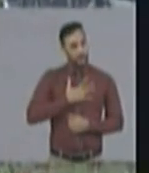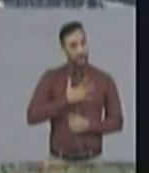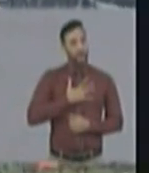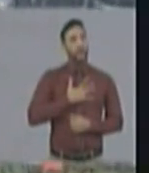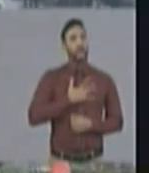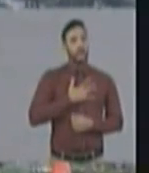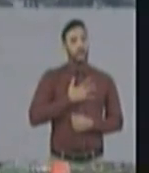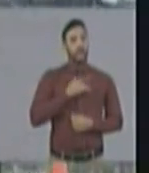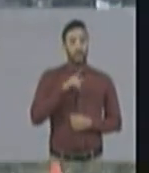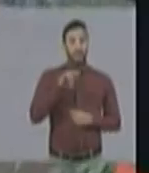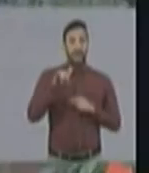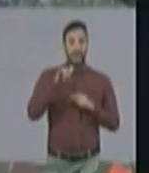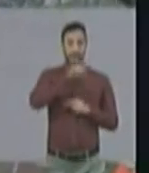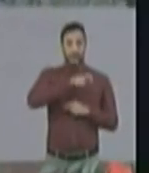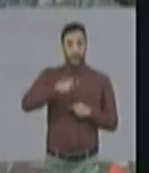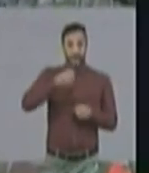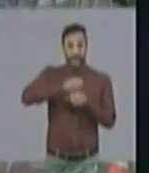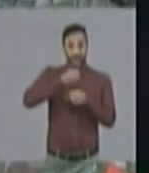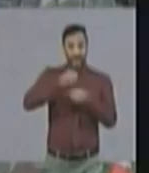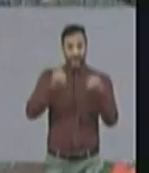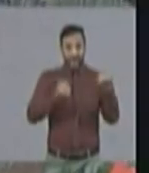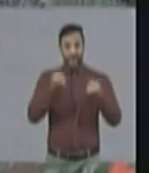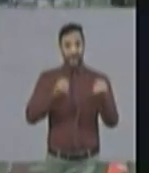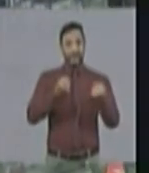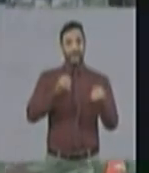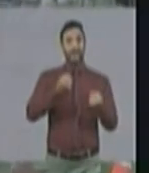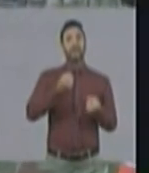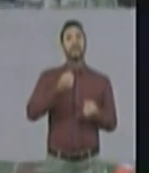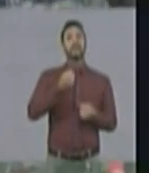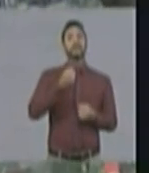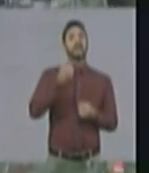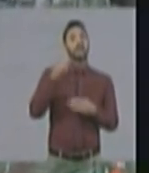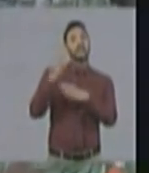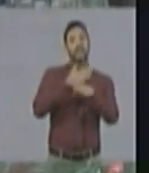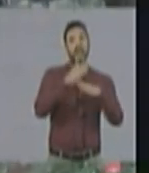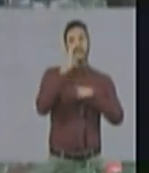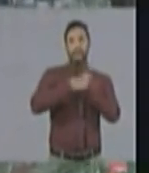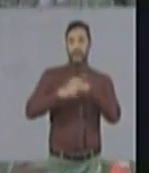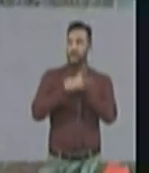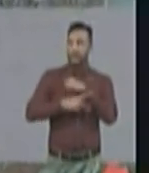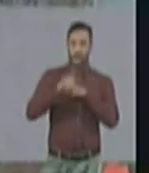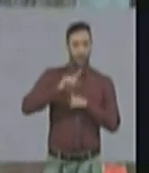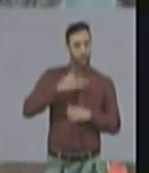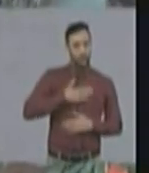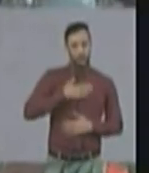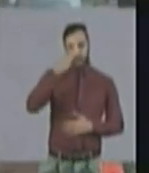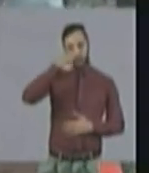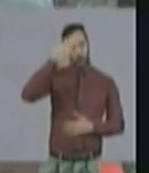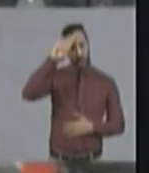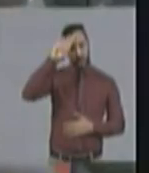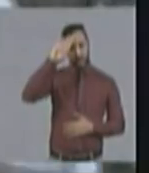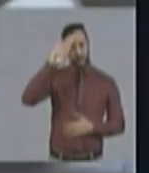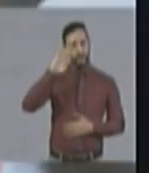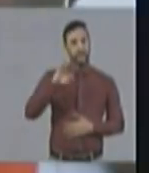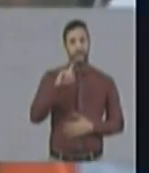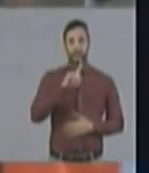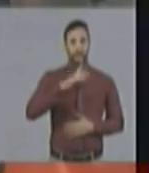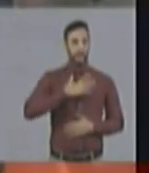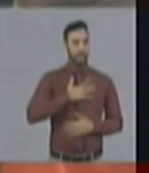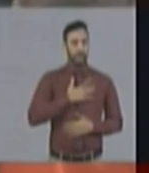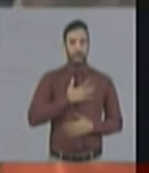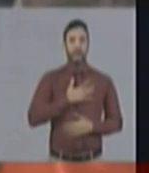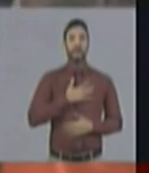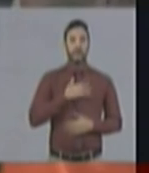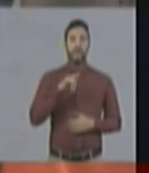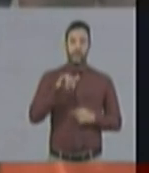la tripulación era una tripulación internacional de esta aerolínea. Sí, resaltar que no se trataba de una aeronave de Cubana de Aviación. Es